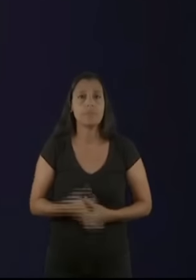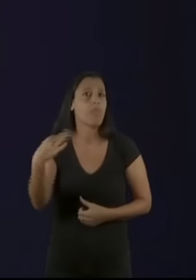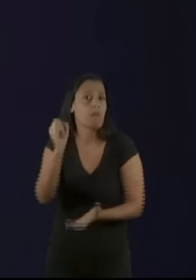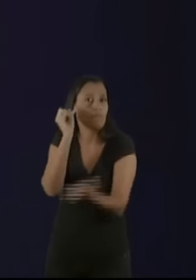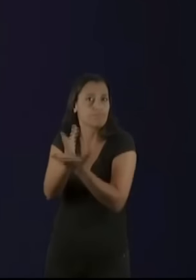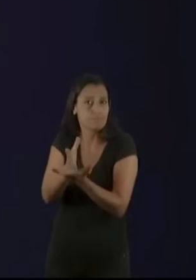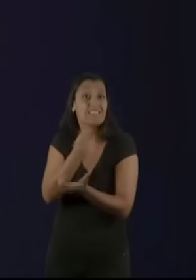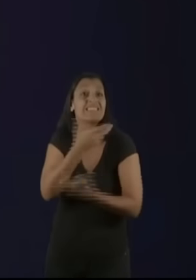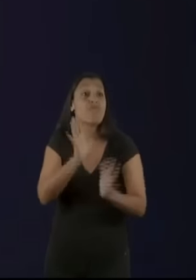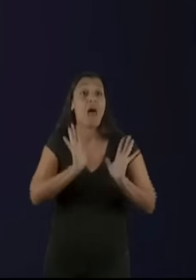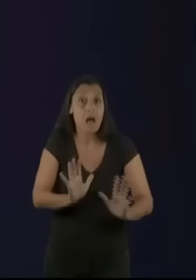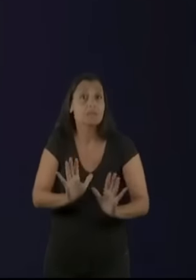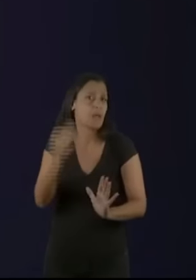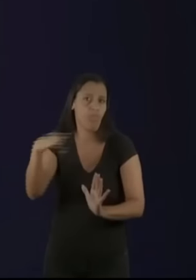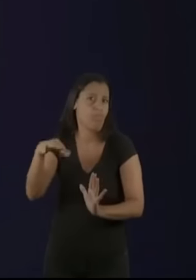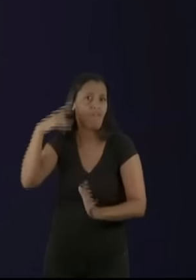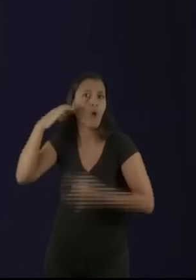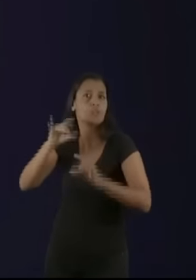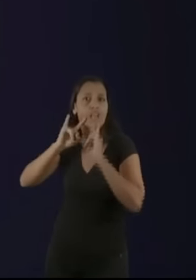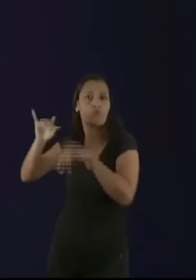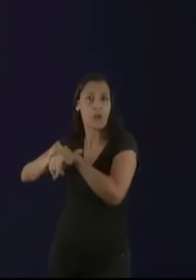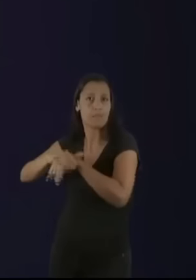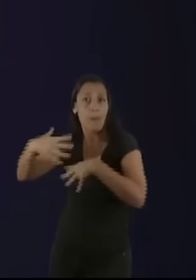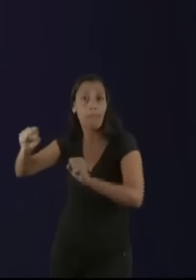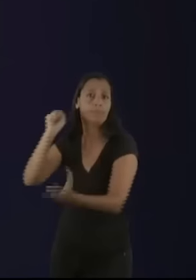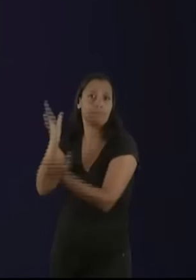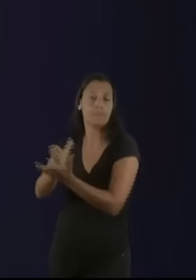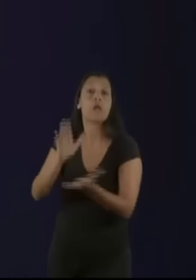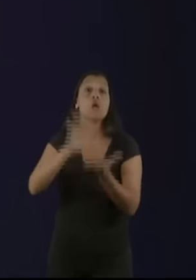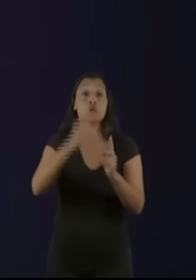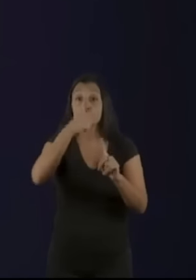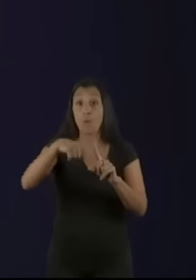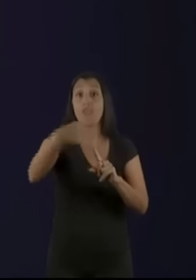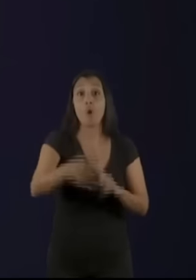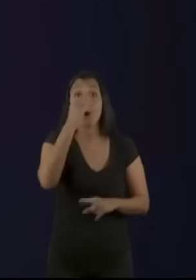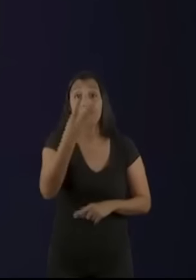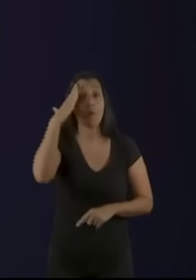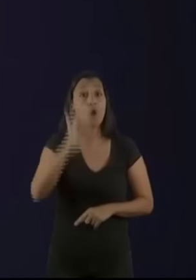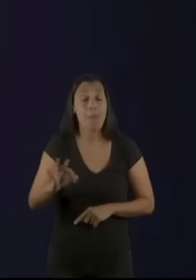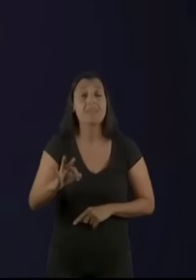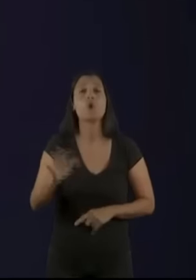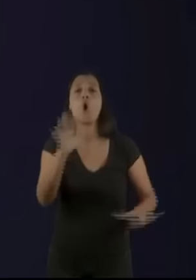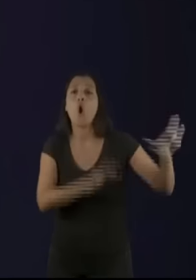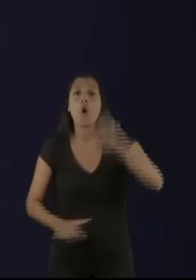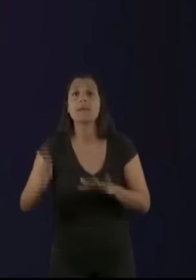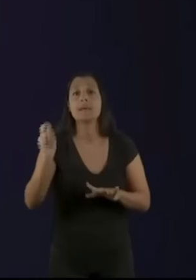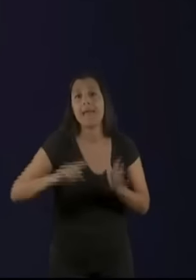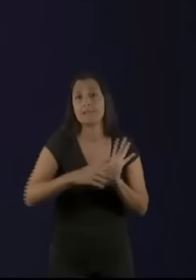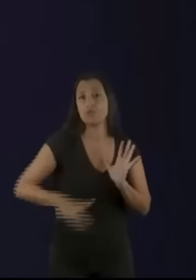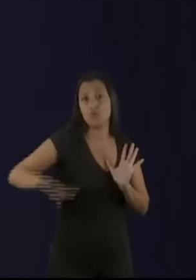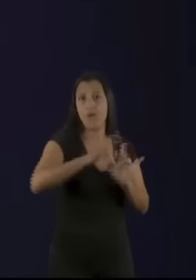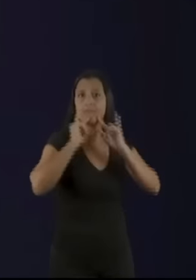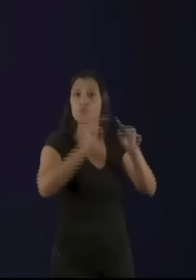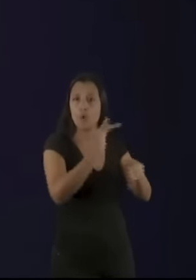actos eh con respecto a la al 24 el operativo va a estar a cargo de la ciudad de Buenos Aires